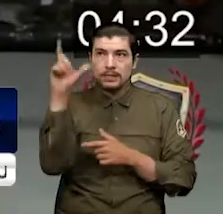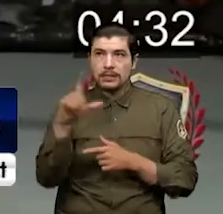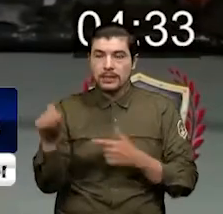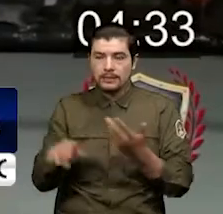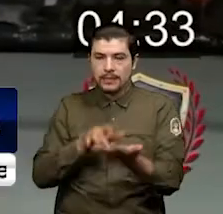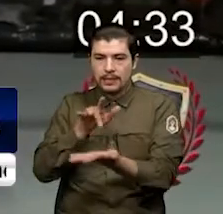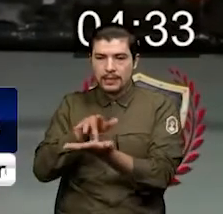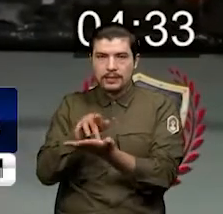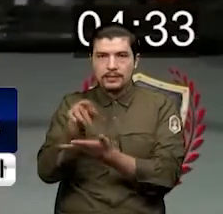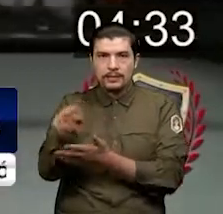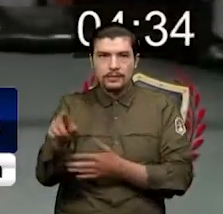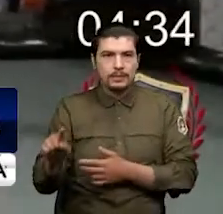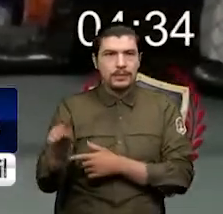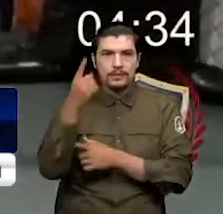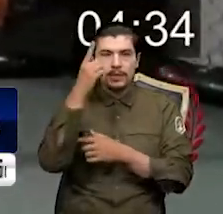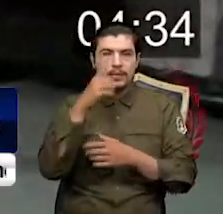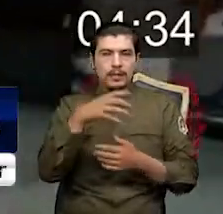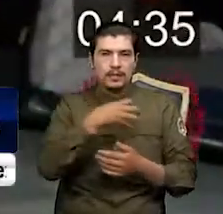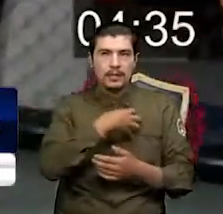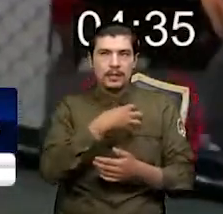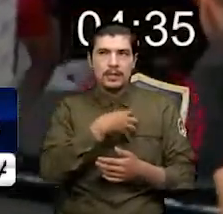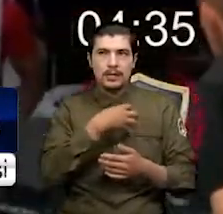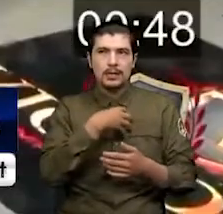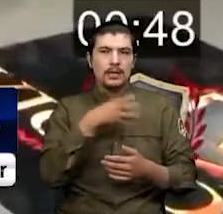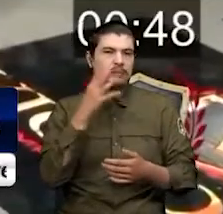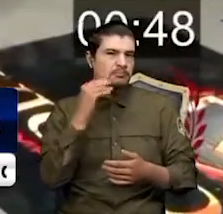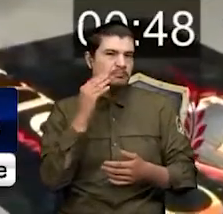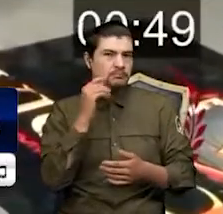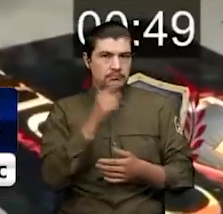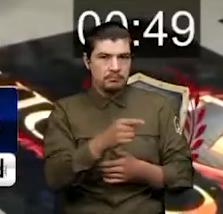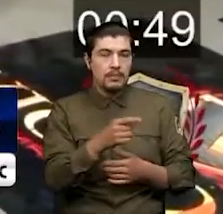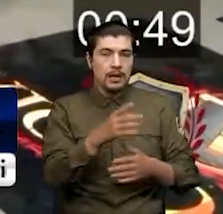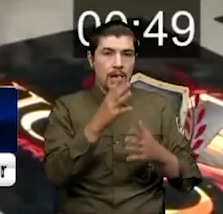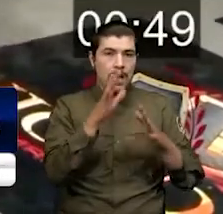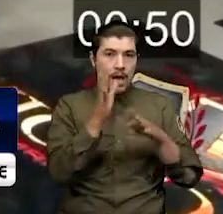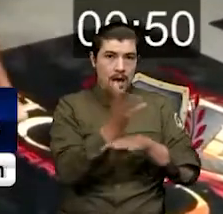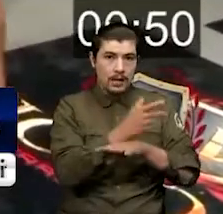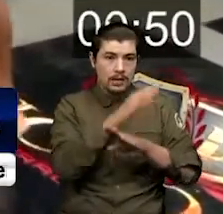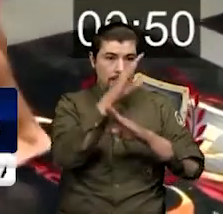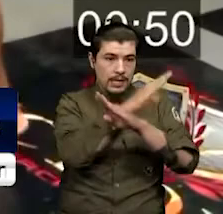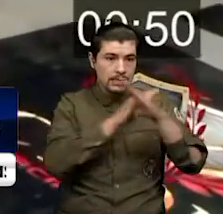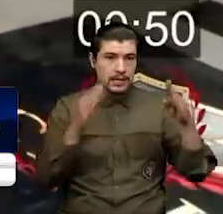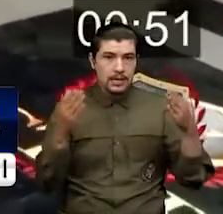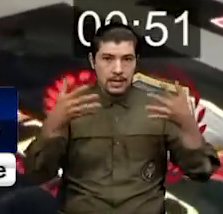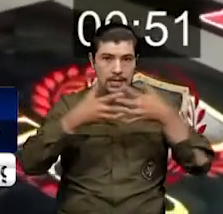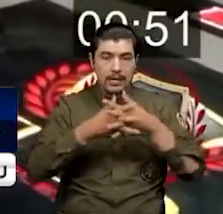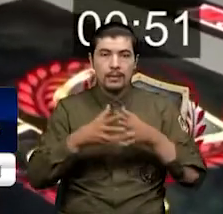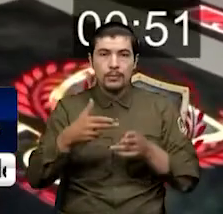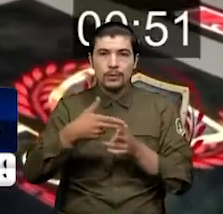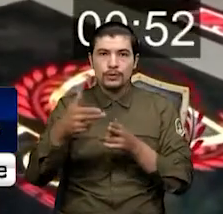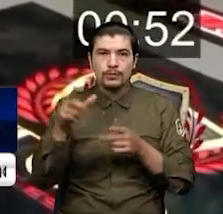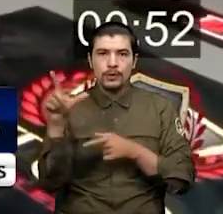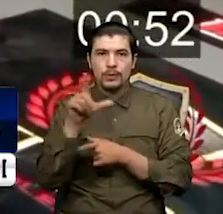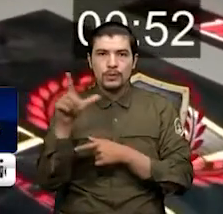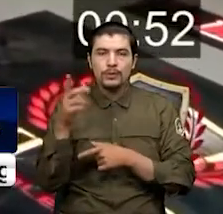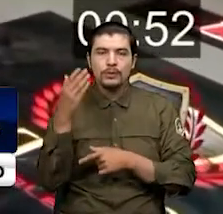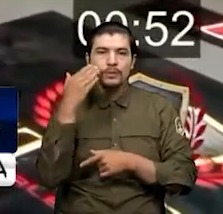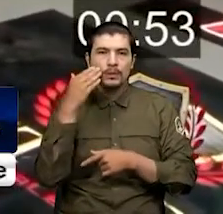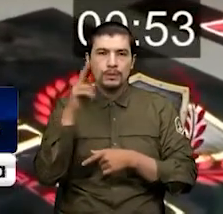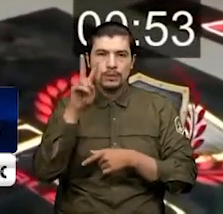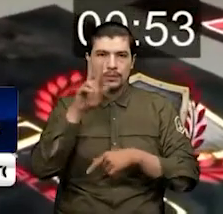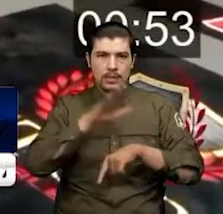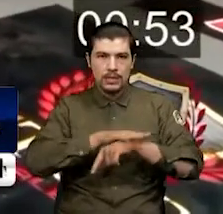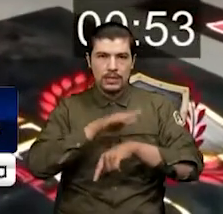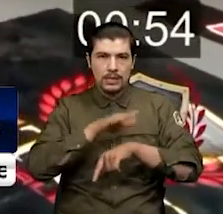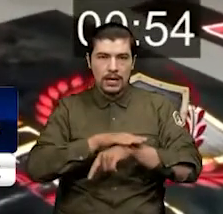presentes en el primer torneo regional amateur de artes marciales mixtas las peleas se cumplirán este lunes desde las 2 de la tarde en